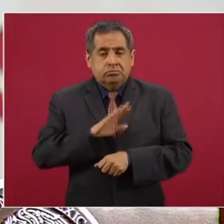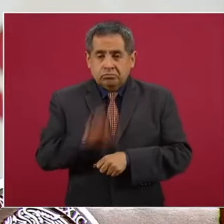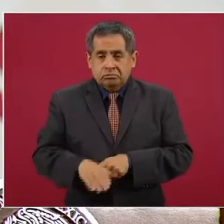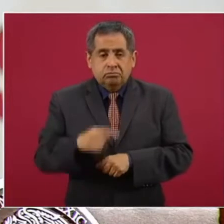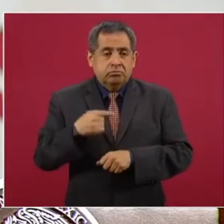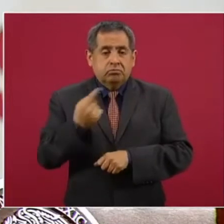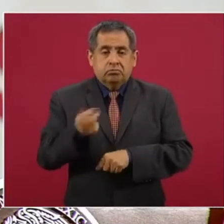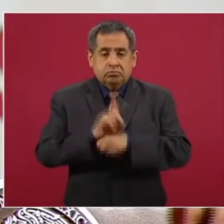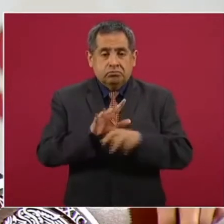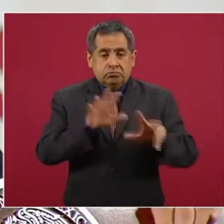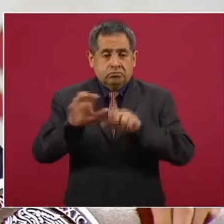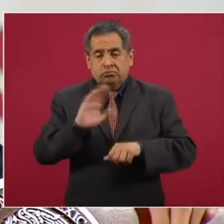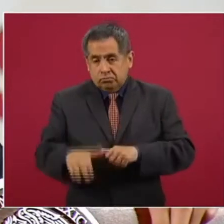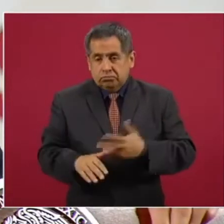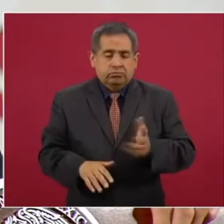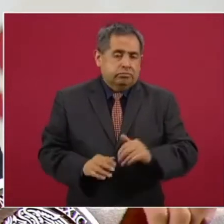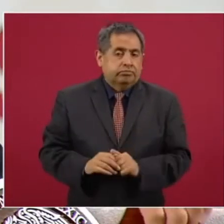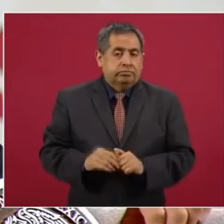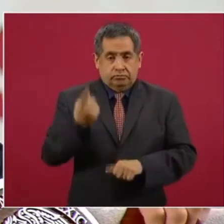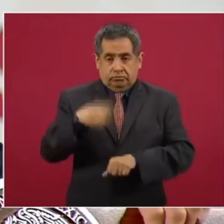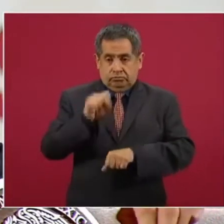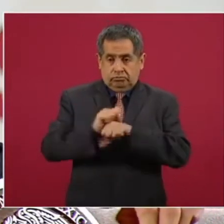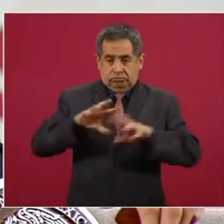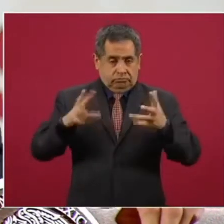última semana de julio, pero por semana